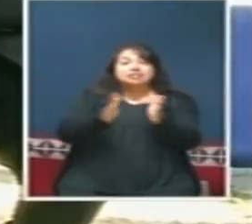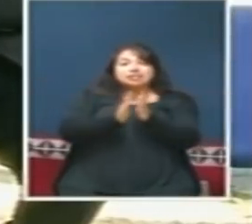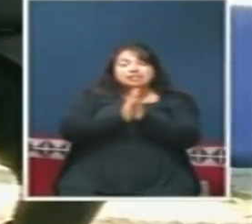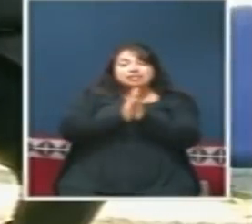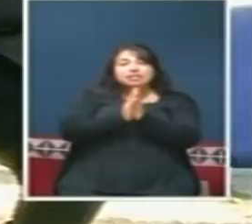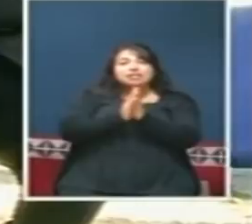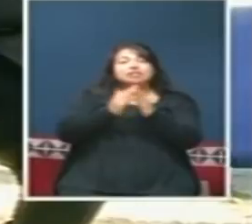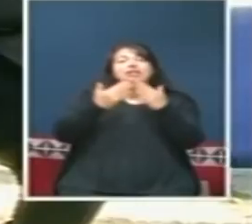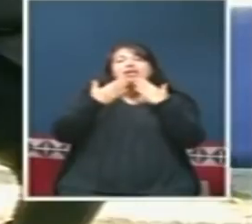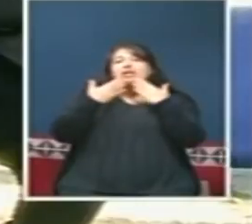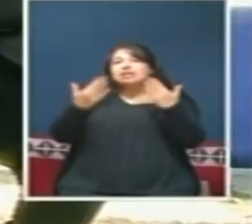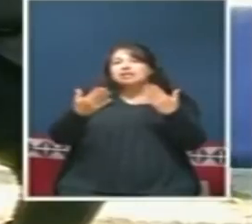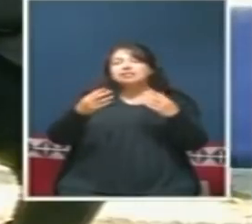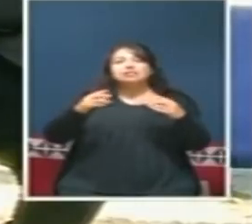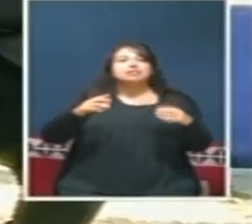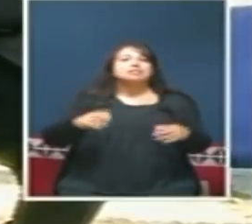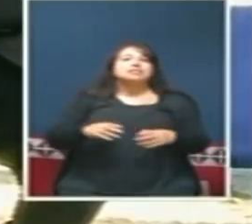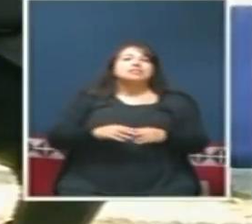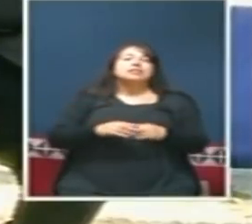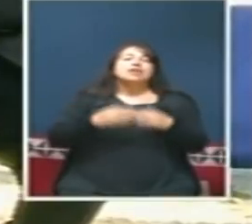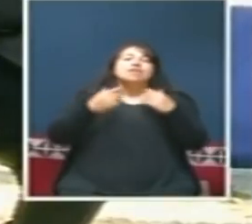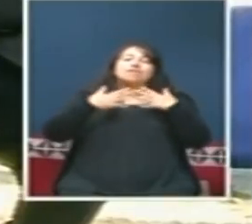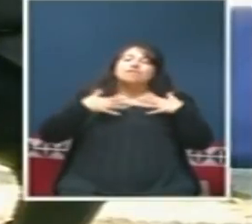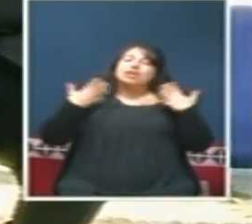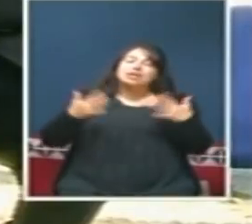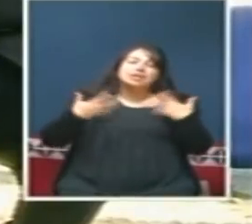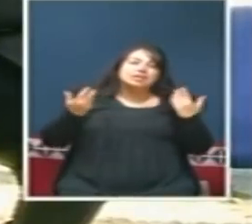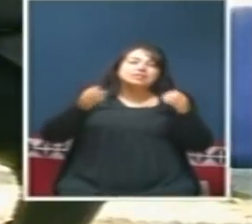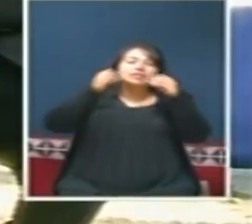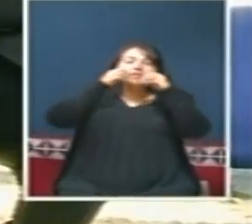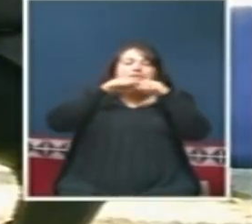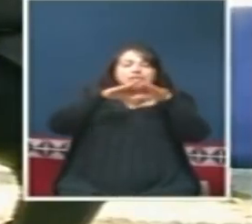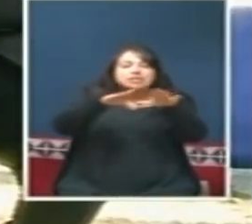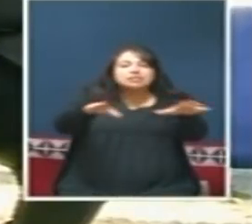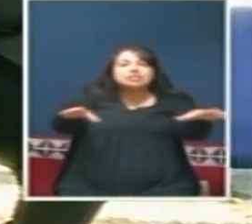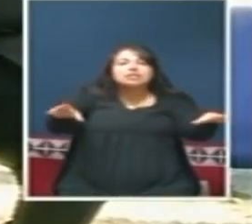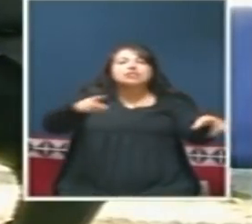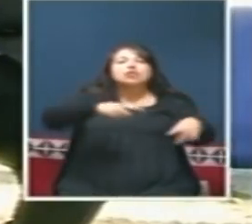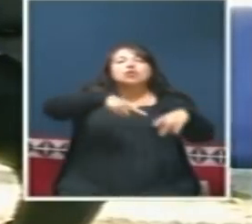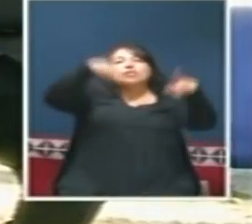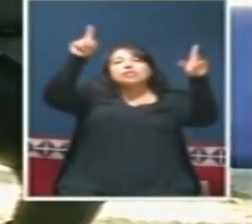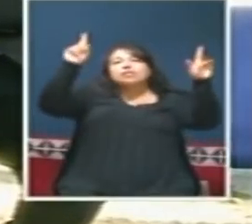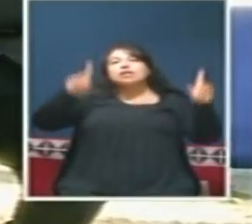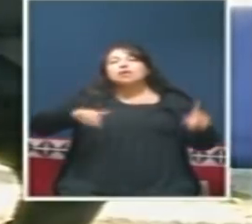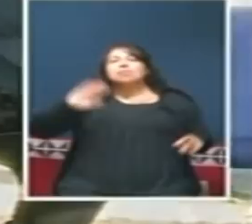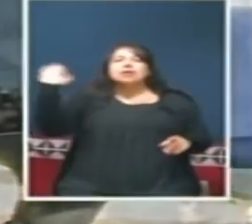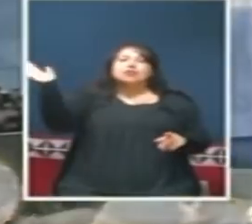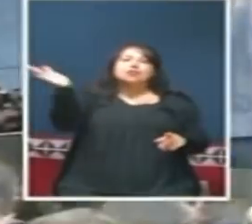con los brazos abiertos. Así que feliz y bendecida jornada para todos. Hasta siempre.